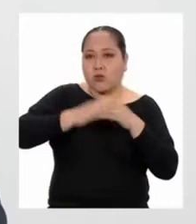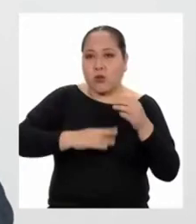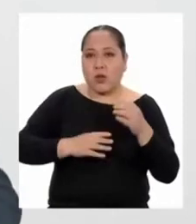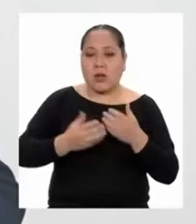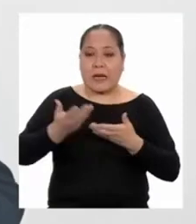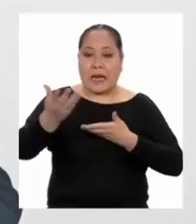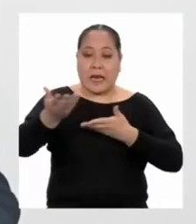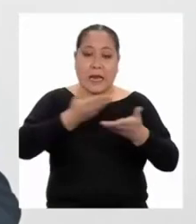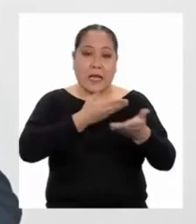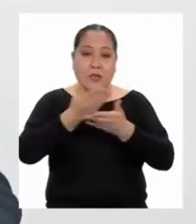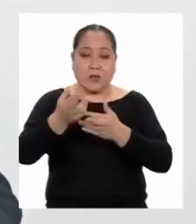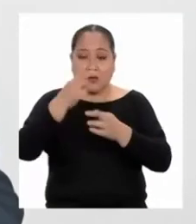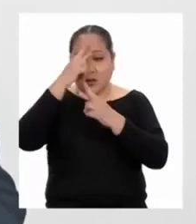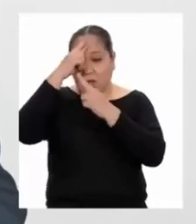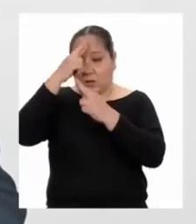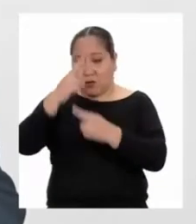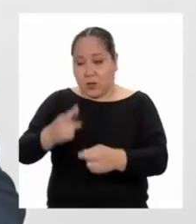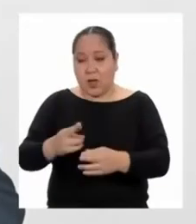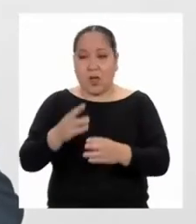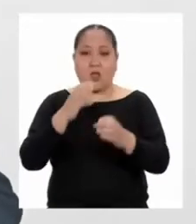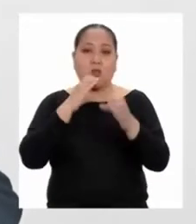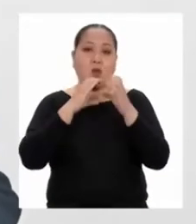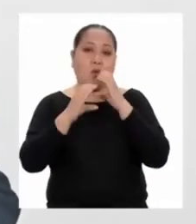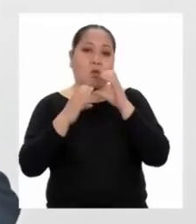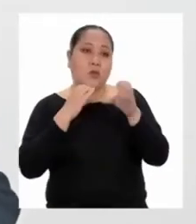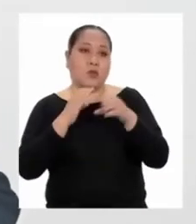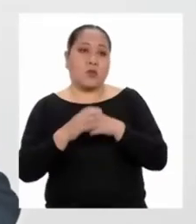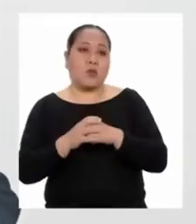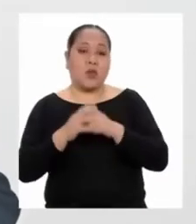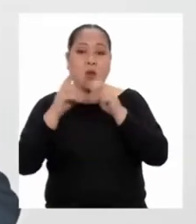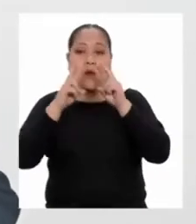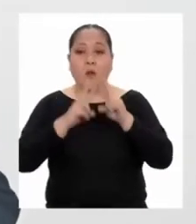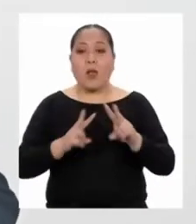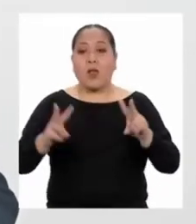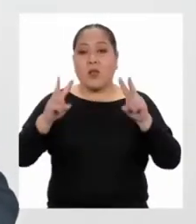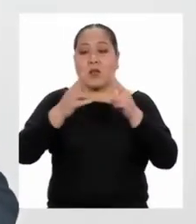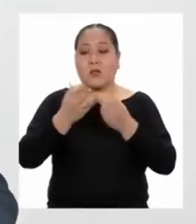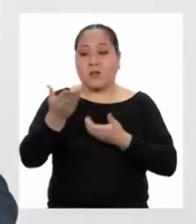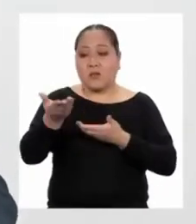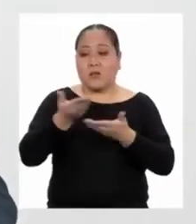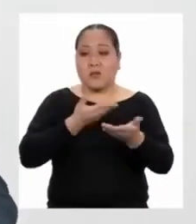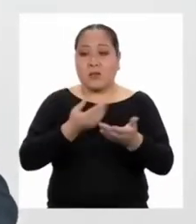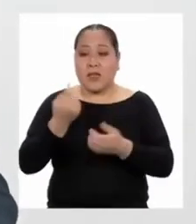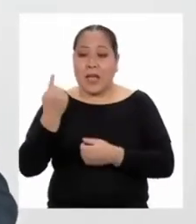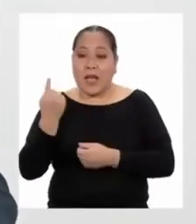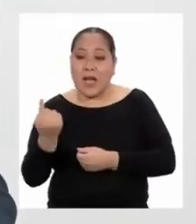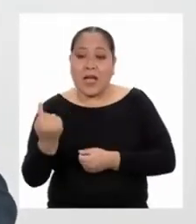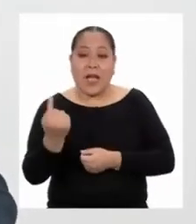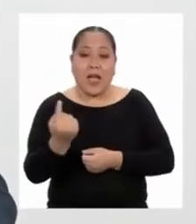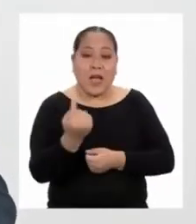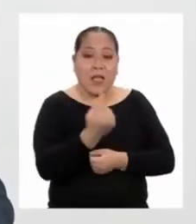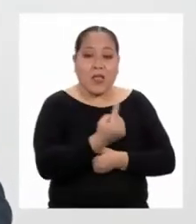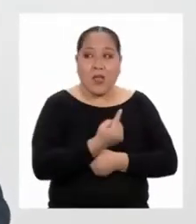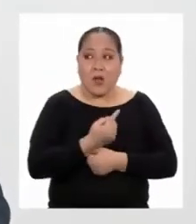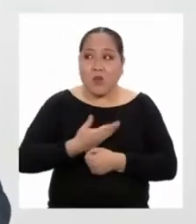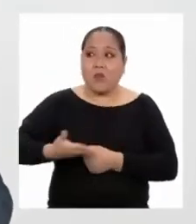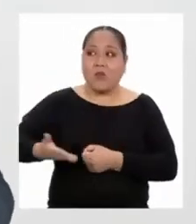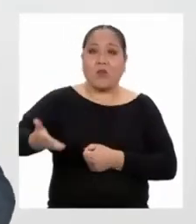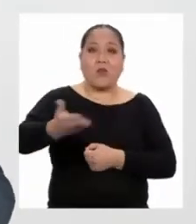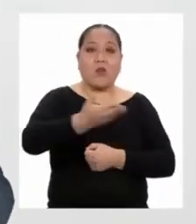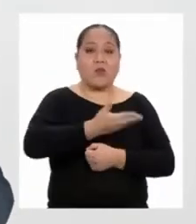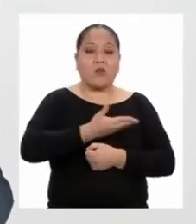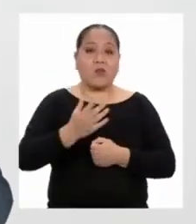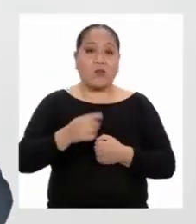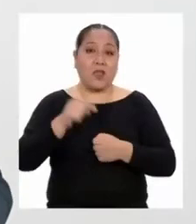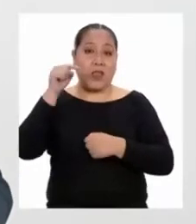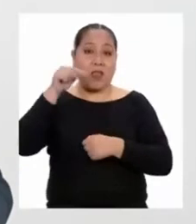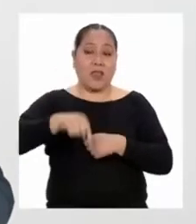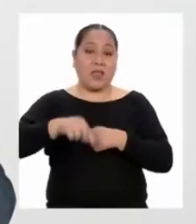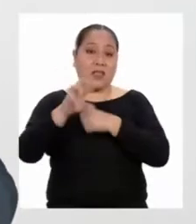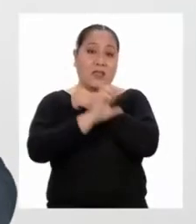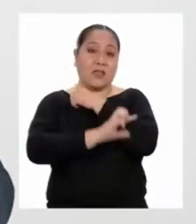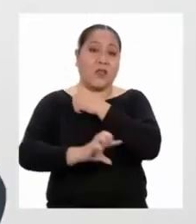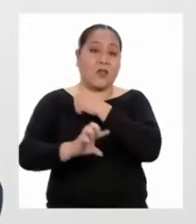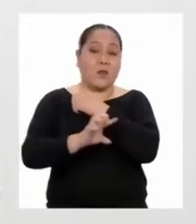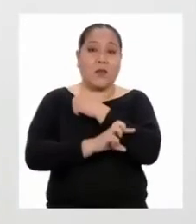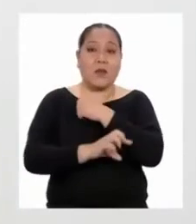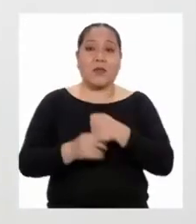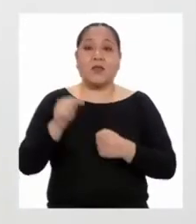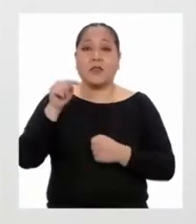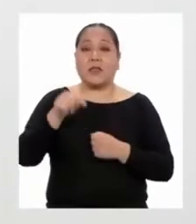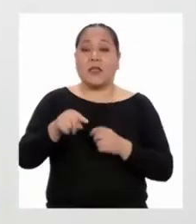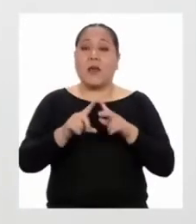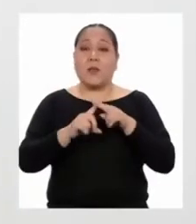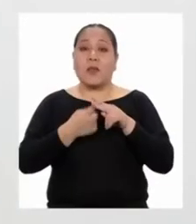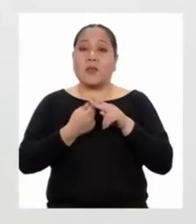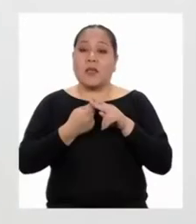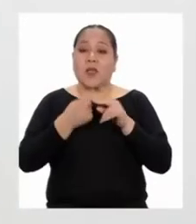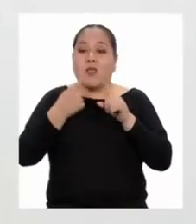respeto, el diálogo y la valoración mutua entre cada una de nosotras y nosotros en este país a